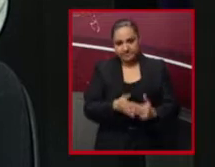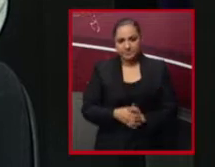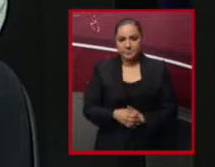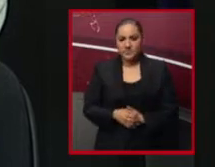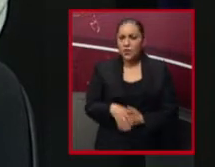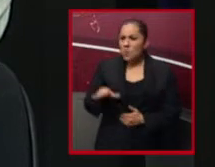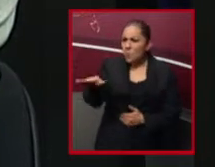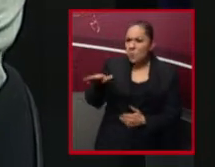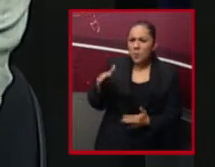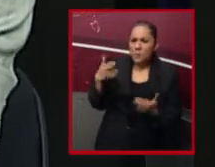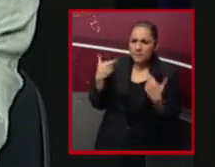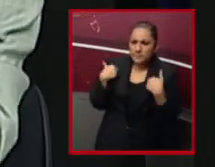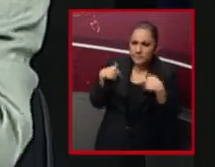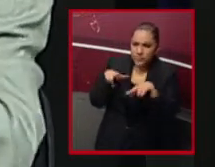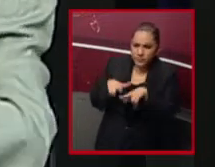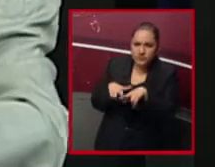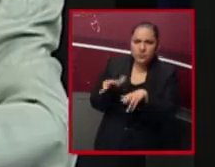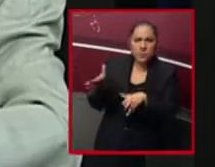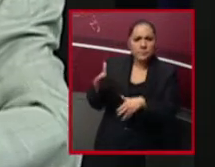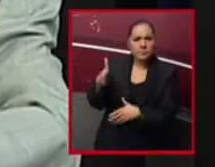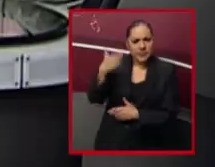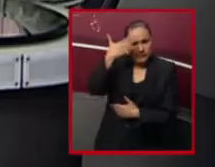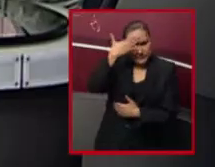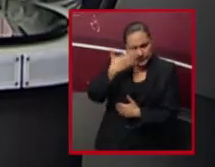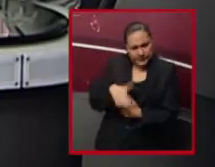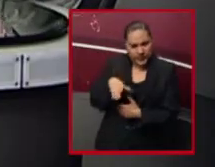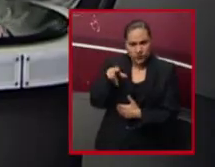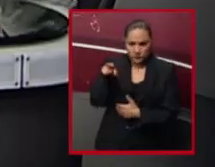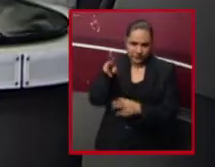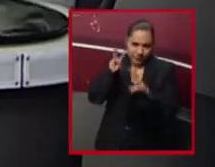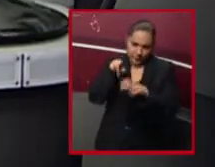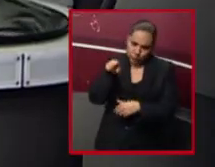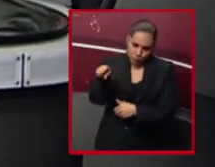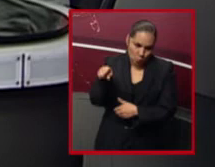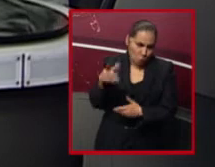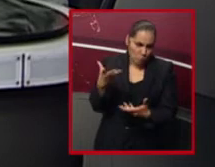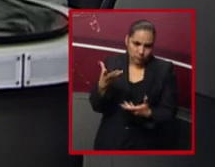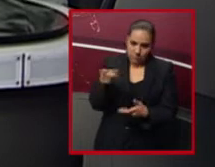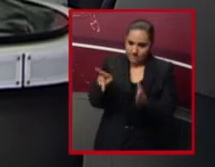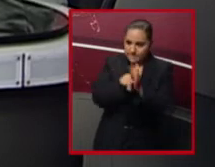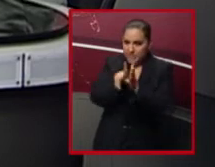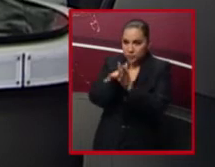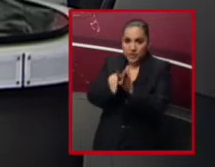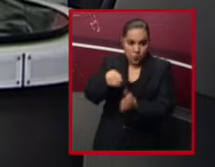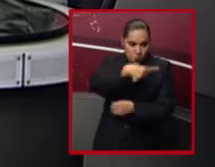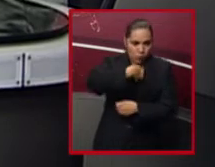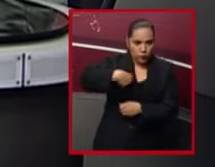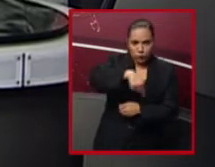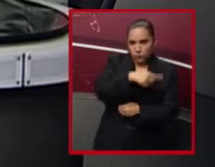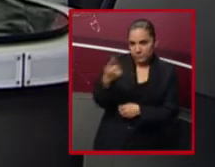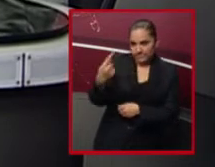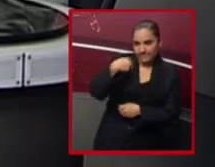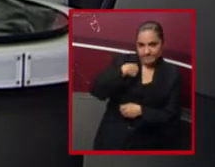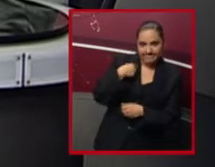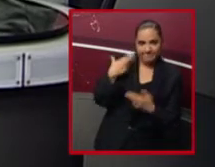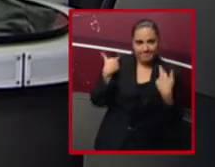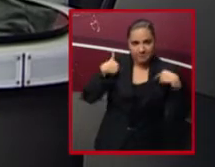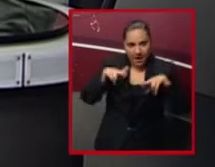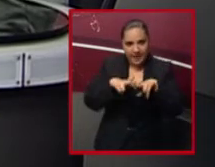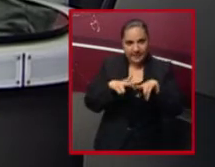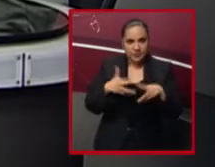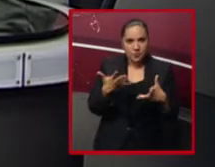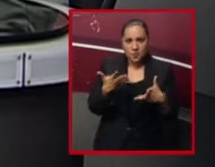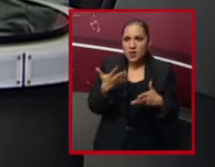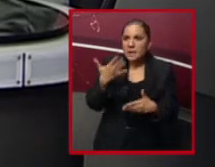Profesor, pero hay un tema, sabemos que fundamentalmente usted es periodista, maestro de muchos de nosotros, periodistas en México, y no podemos dejar de platicar de